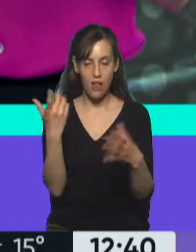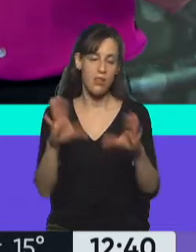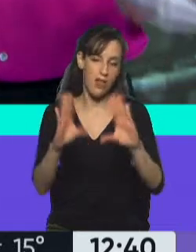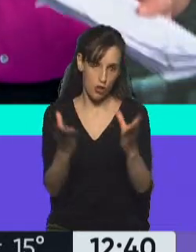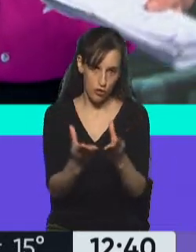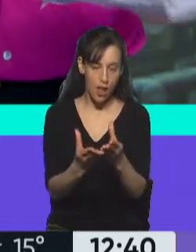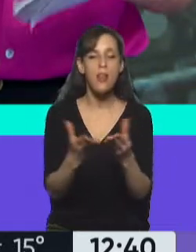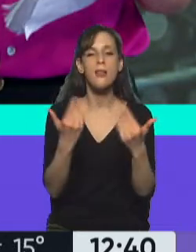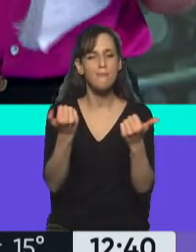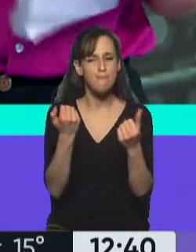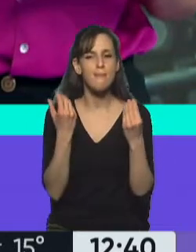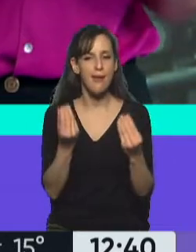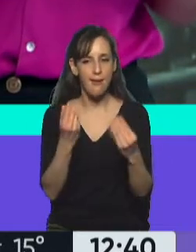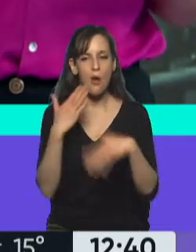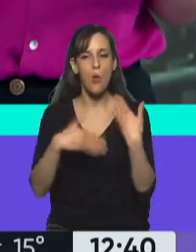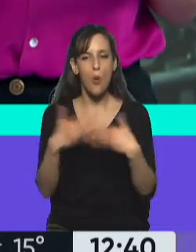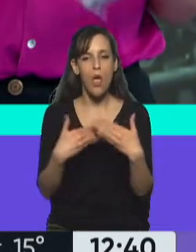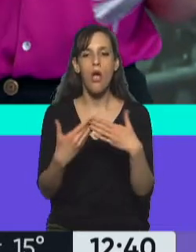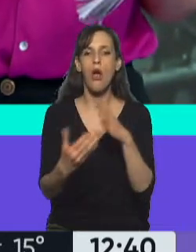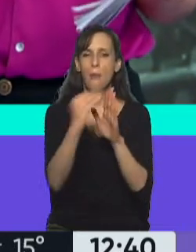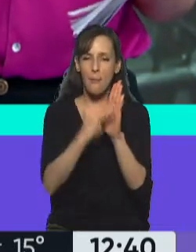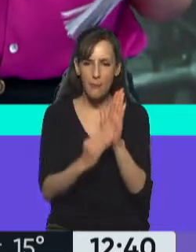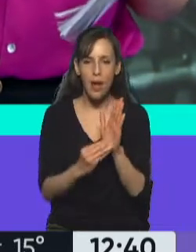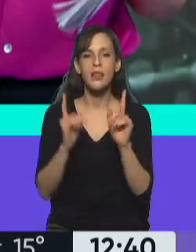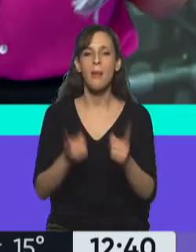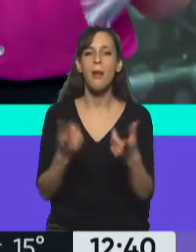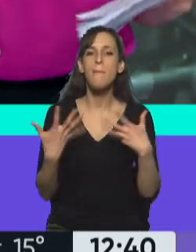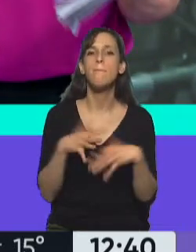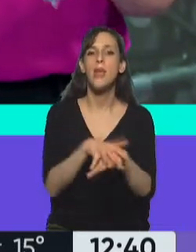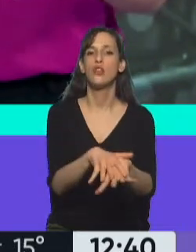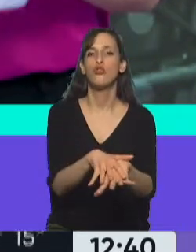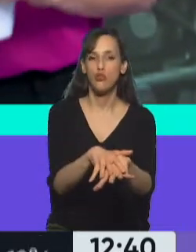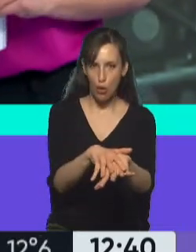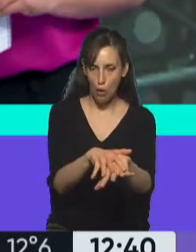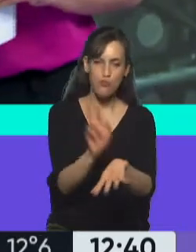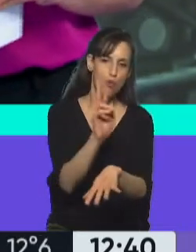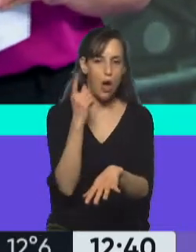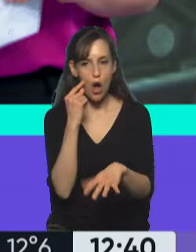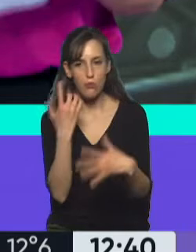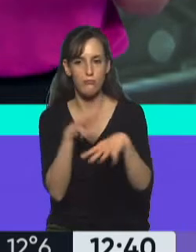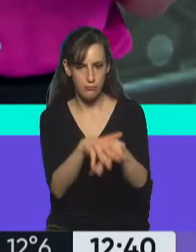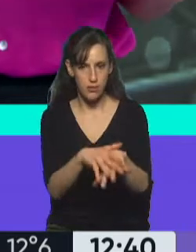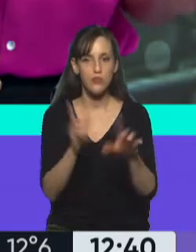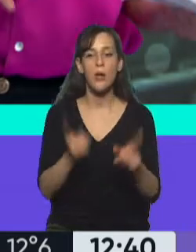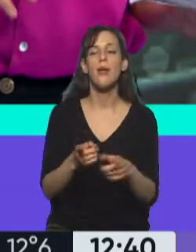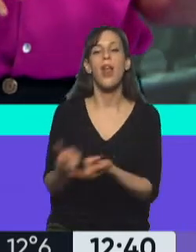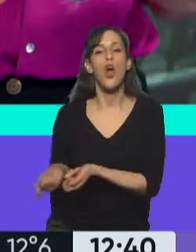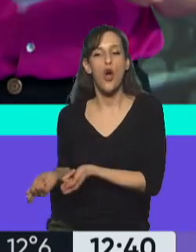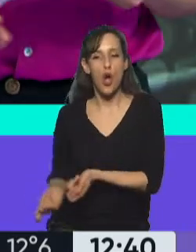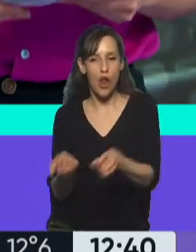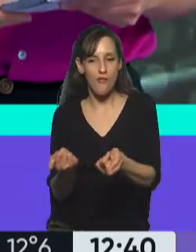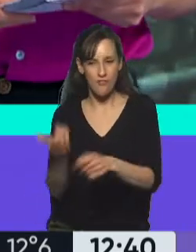incorporar más juegos mixtos, con incorporar, por ejemplo, el deporte de golf para mujeres, entre otros que antes solo